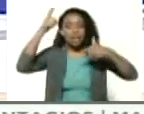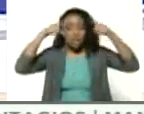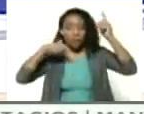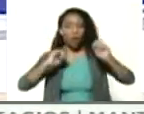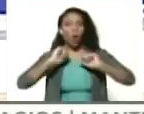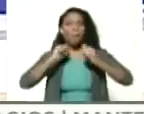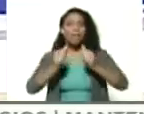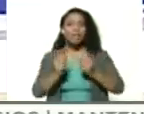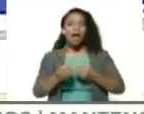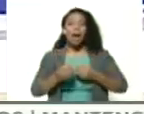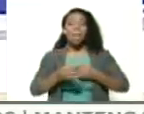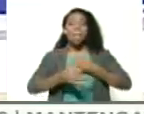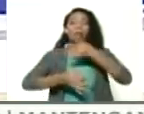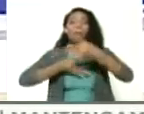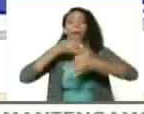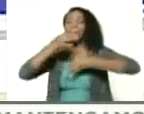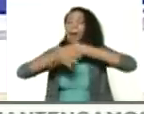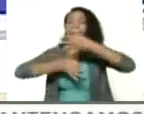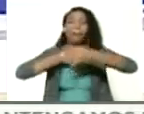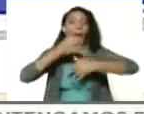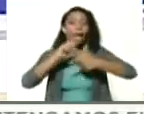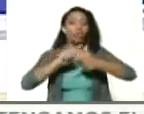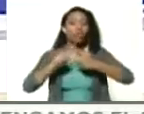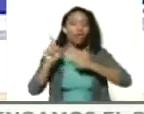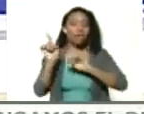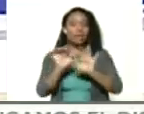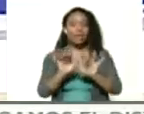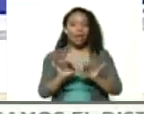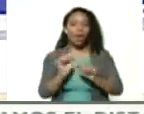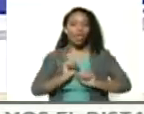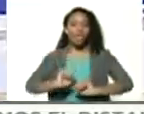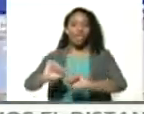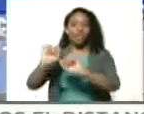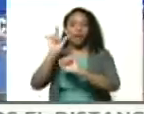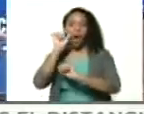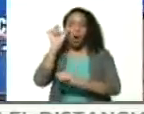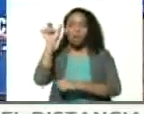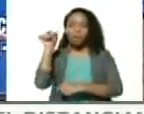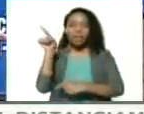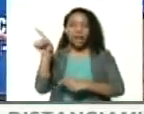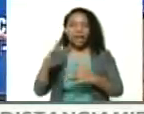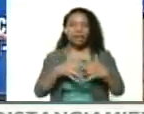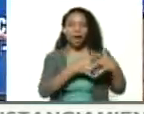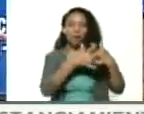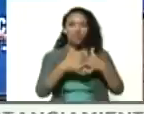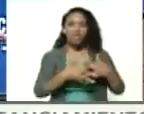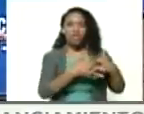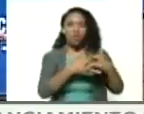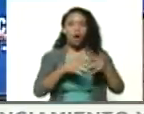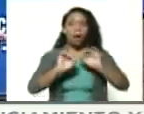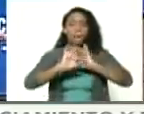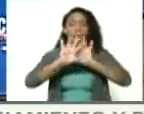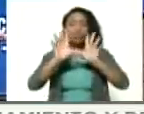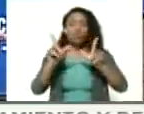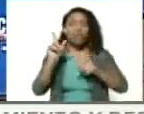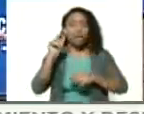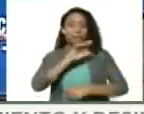las declaraciones del entonces secretario de Defensa, Colin Powell, las declaraciones del director de la